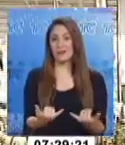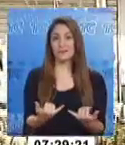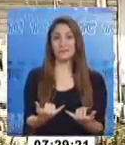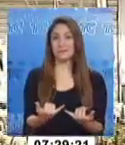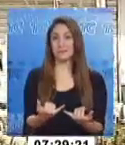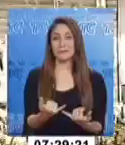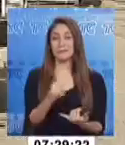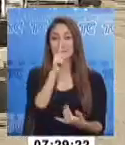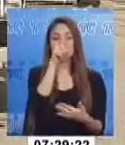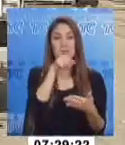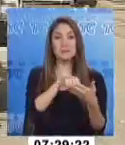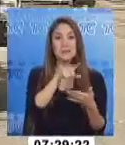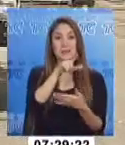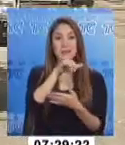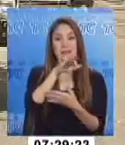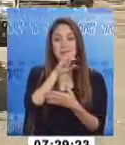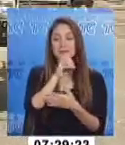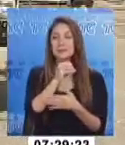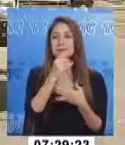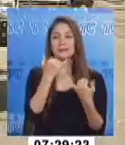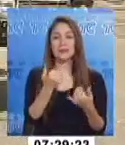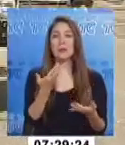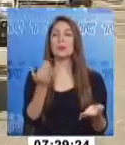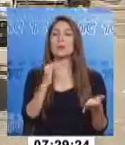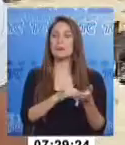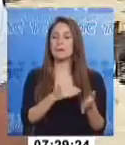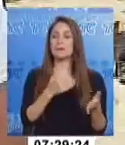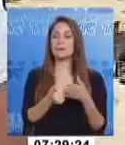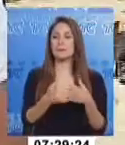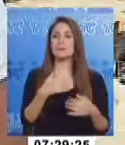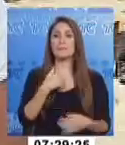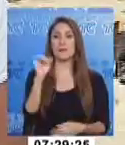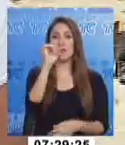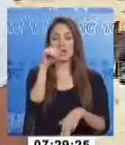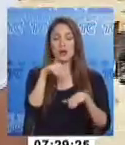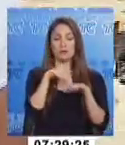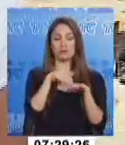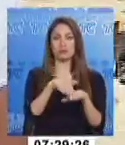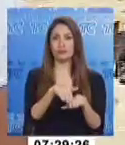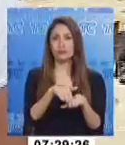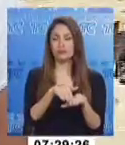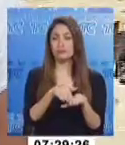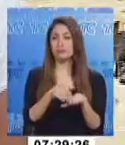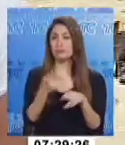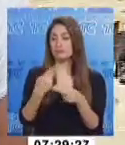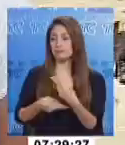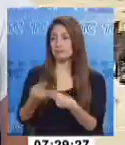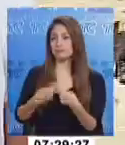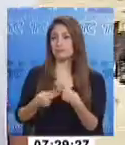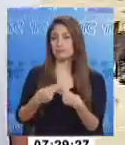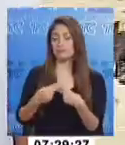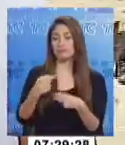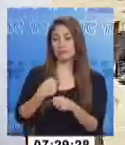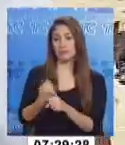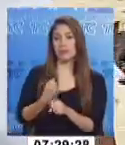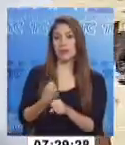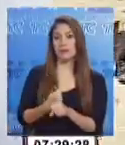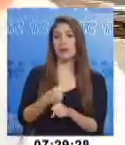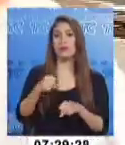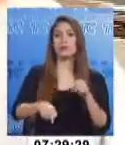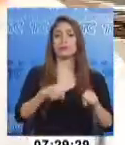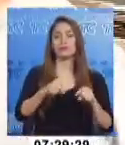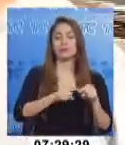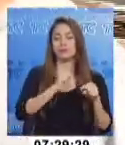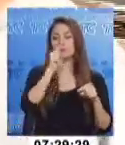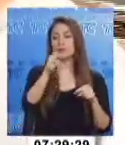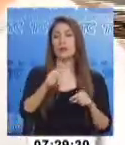ni a 1.000 litros. Y empecé de nuevo, puse mi vehículo aquí en este mercado y me acomodé y me fui a trabajar en un triciclo a otro lado. El